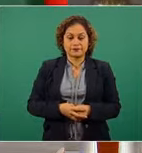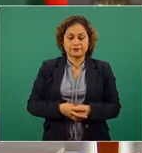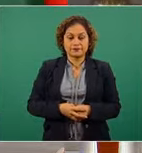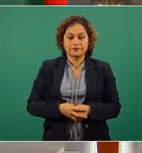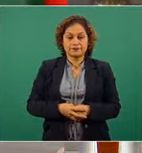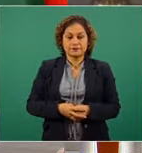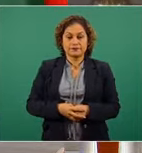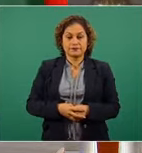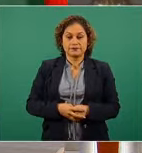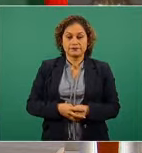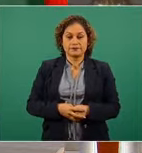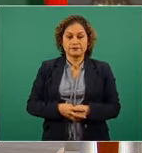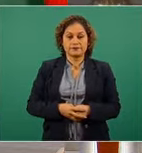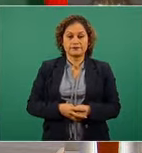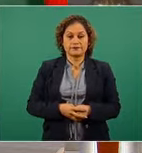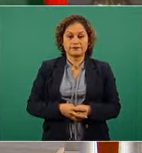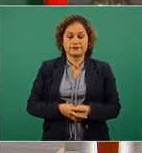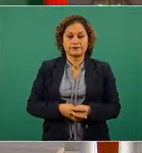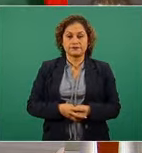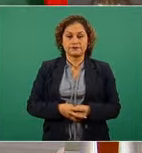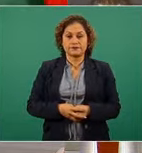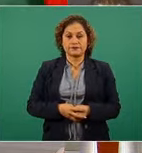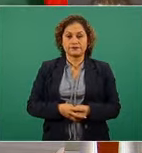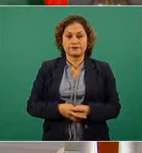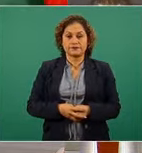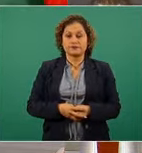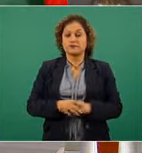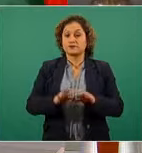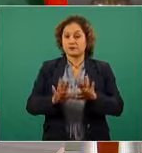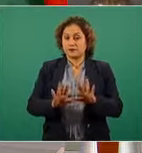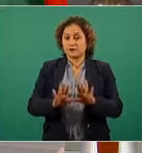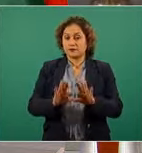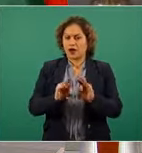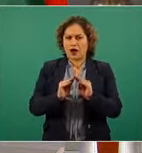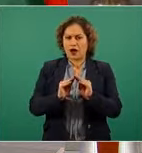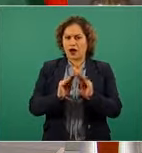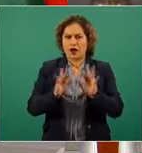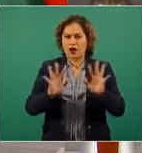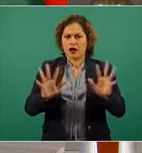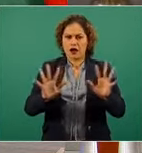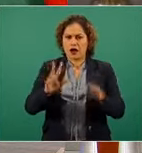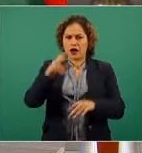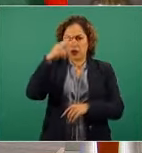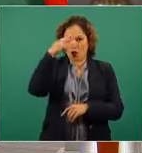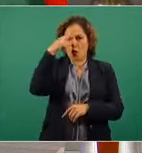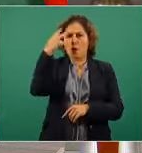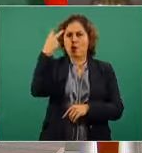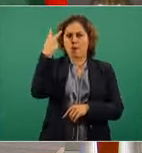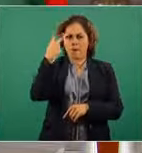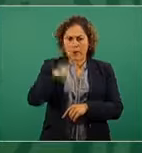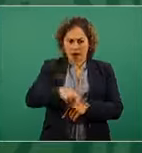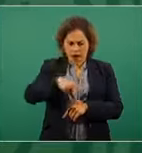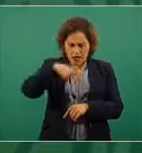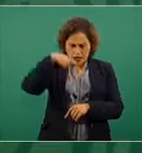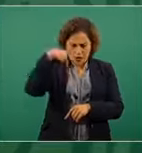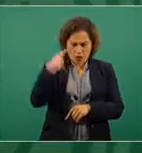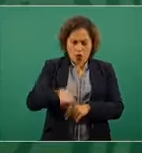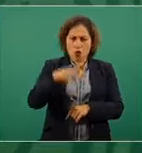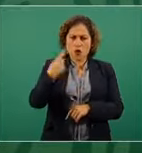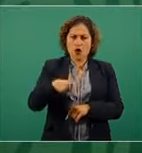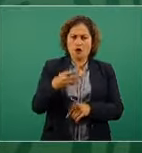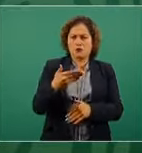Una cosa obvia es que México requiere de varios años de evolución